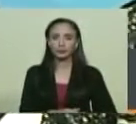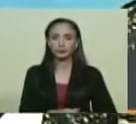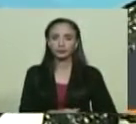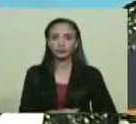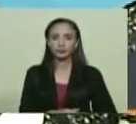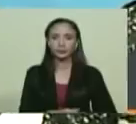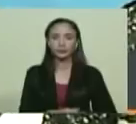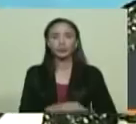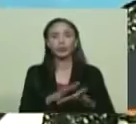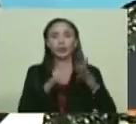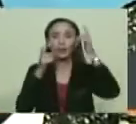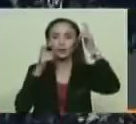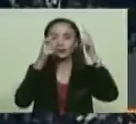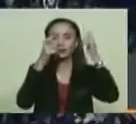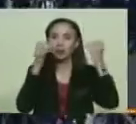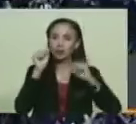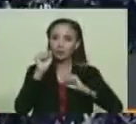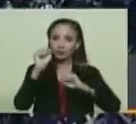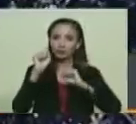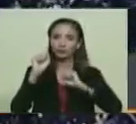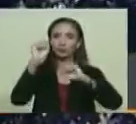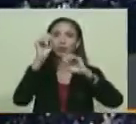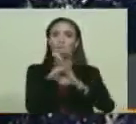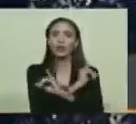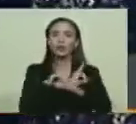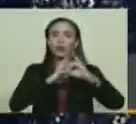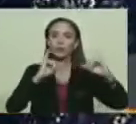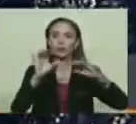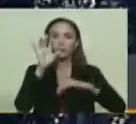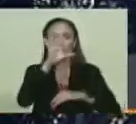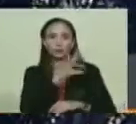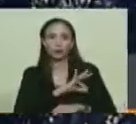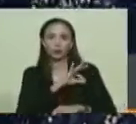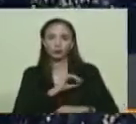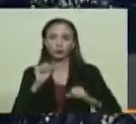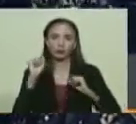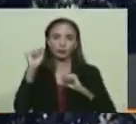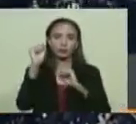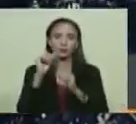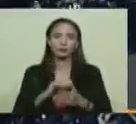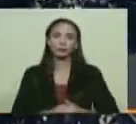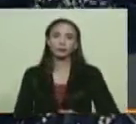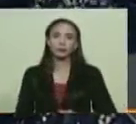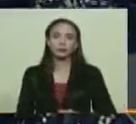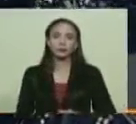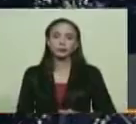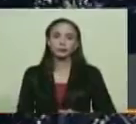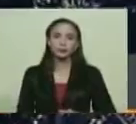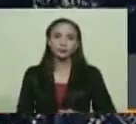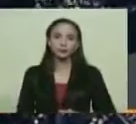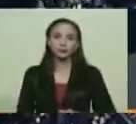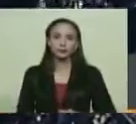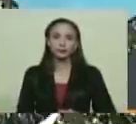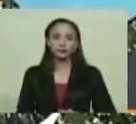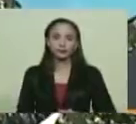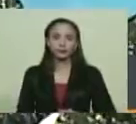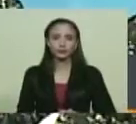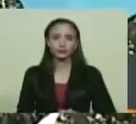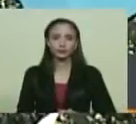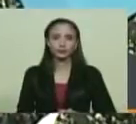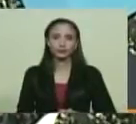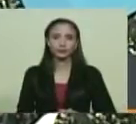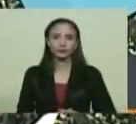Chávez vive. La patria sigue. Independencia y patria socialista. Viviremos y venceremos. El sol de Venezuela nace por el